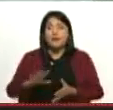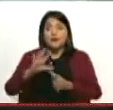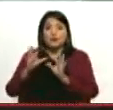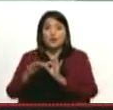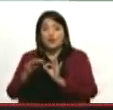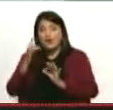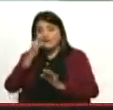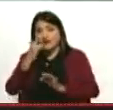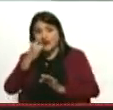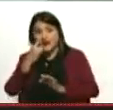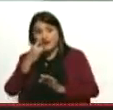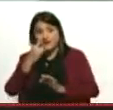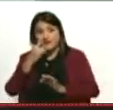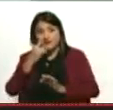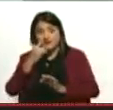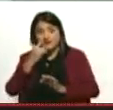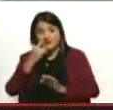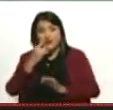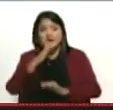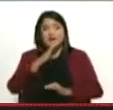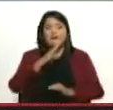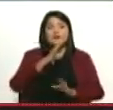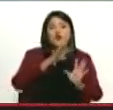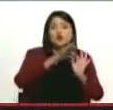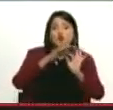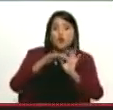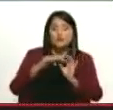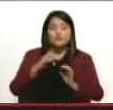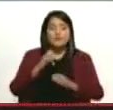de establecer una comisión permanente